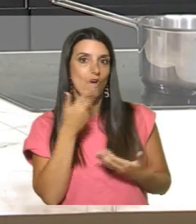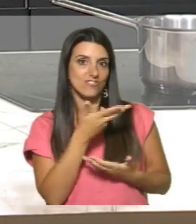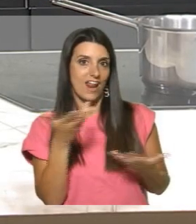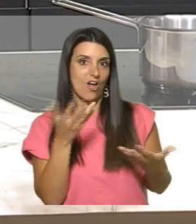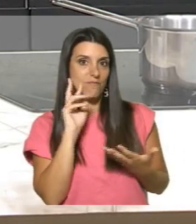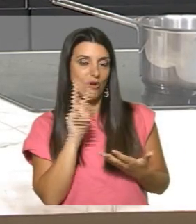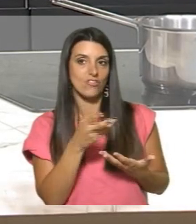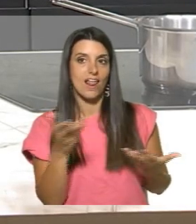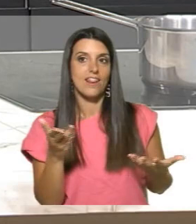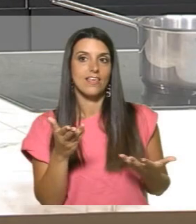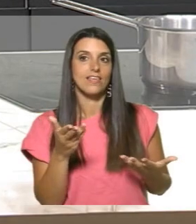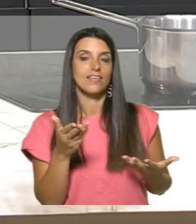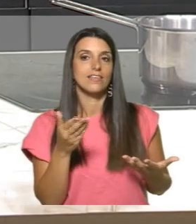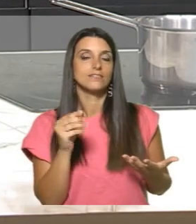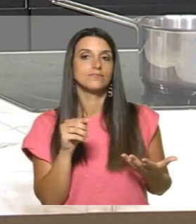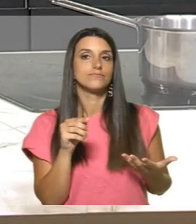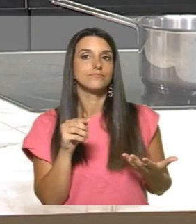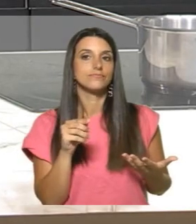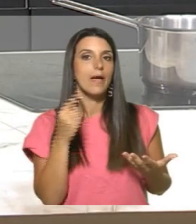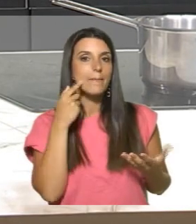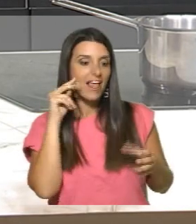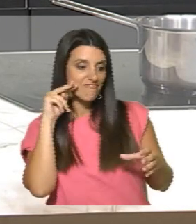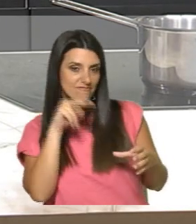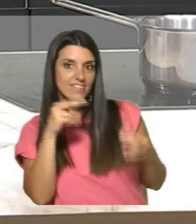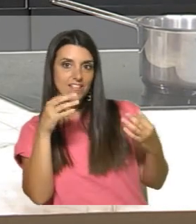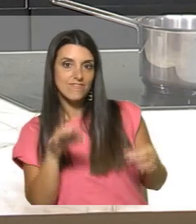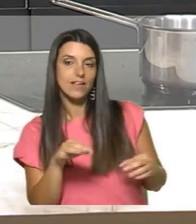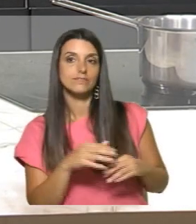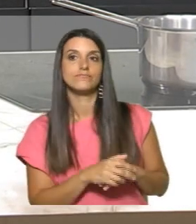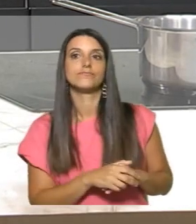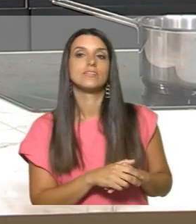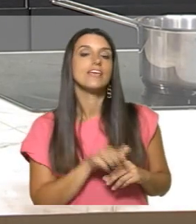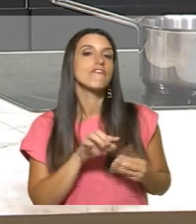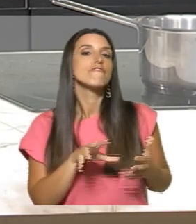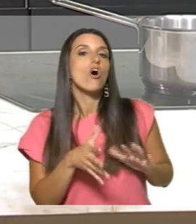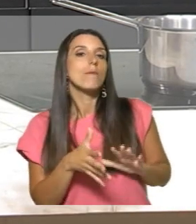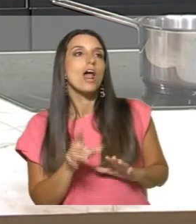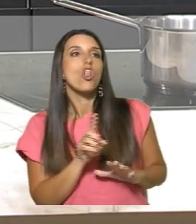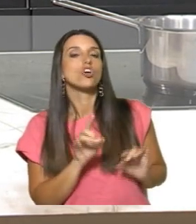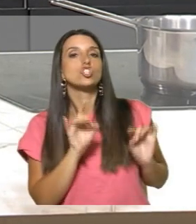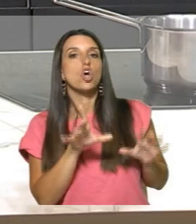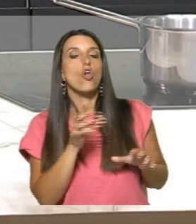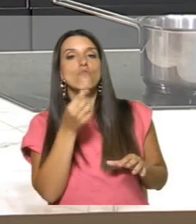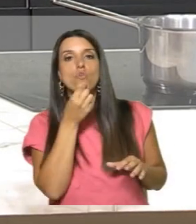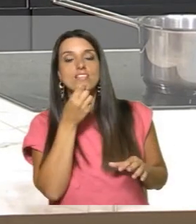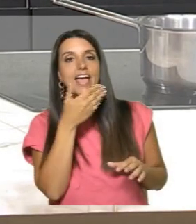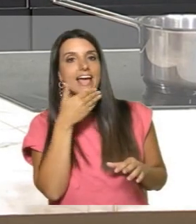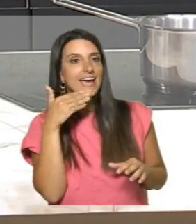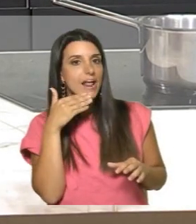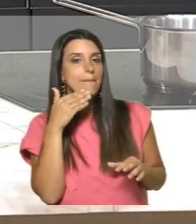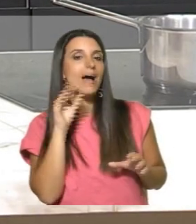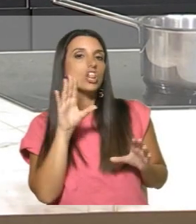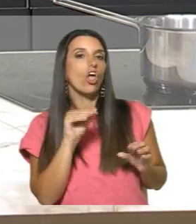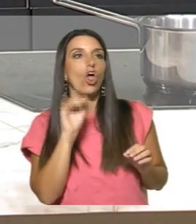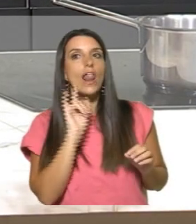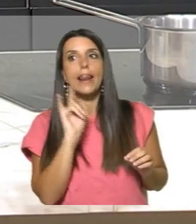bien. Voy a cambiar de sitio para que vean lo bien que queda. Y que es una manera de no hacer solo frutillas con crema y que sea todo crema de